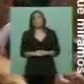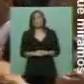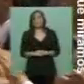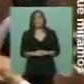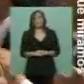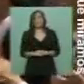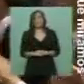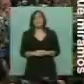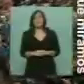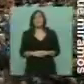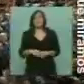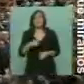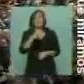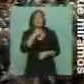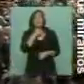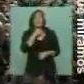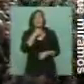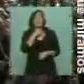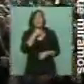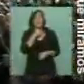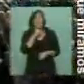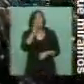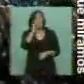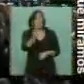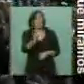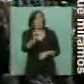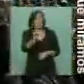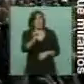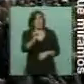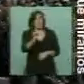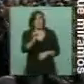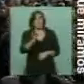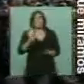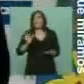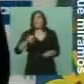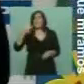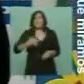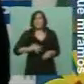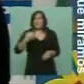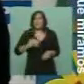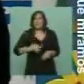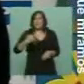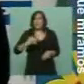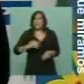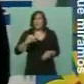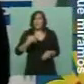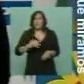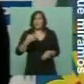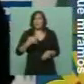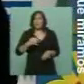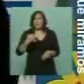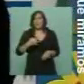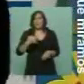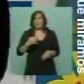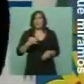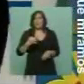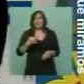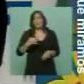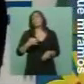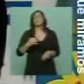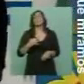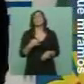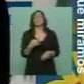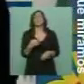bueno quería decir esto seguramente seguramente